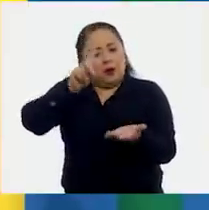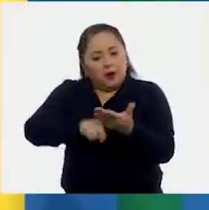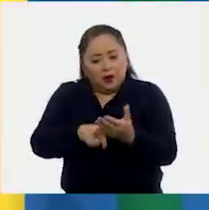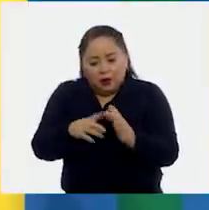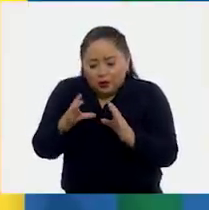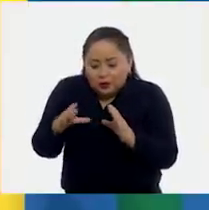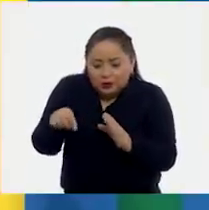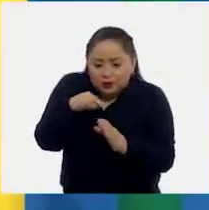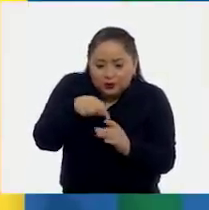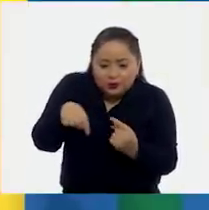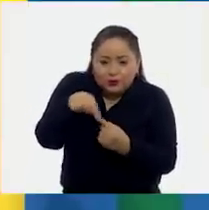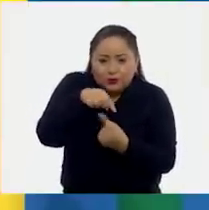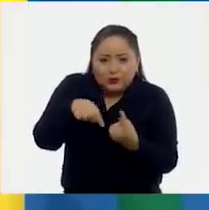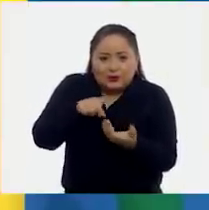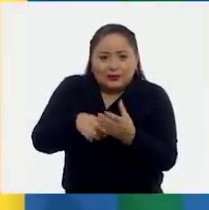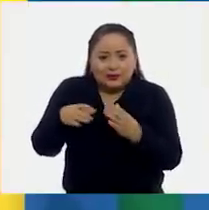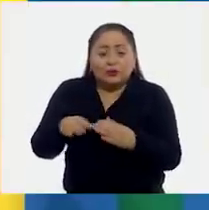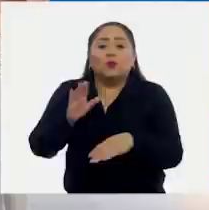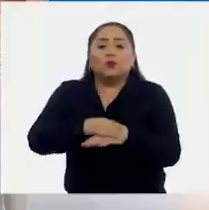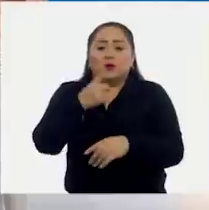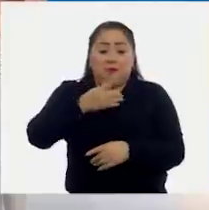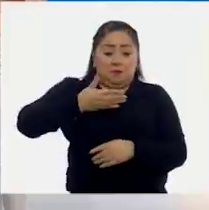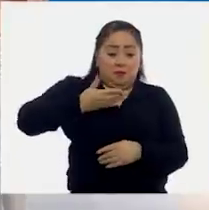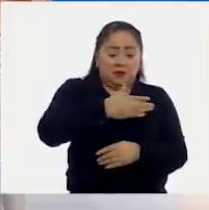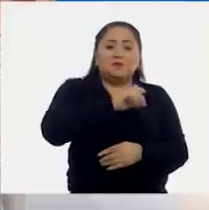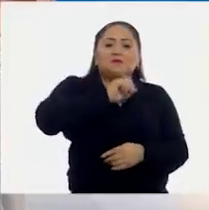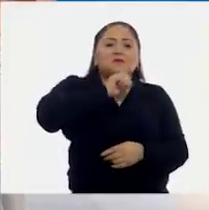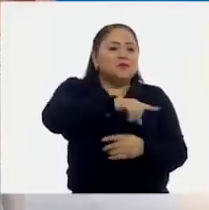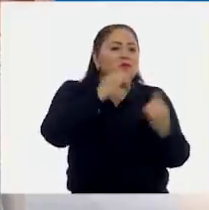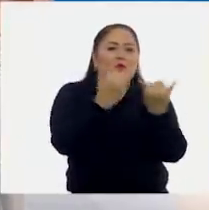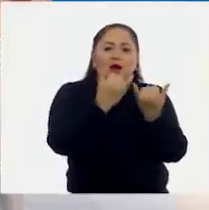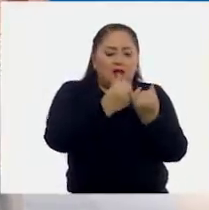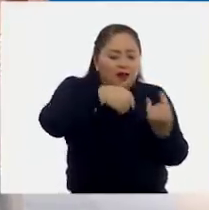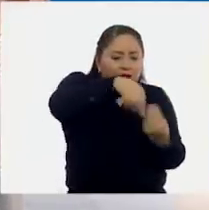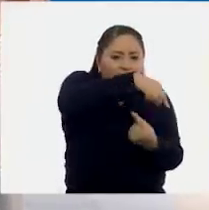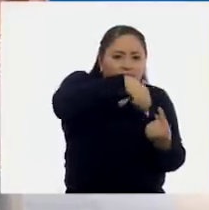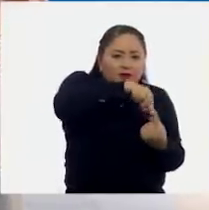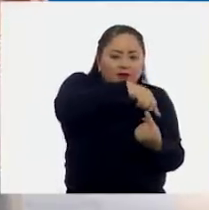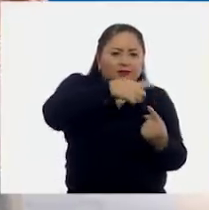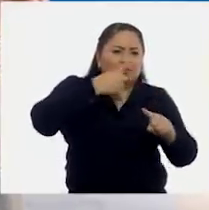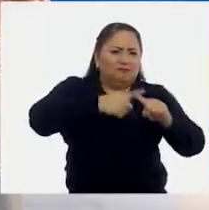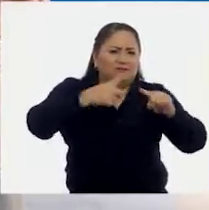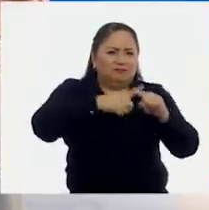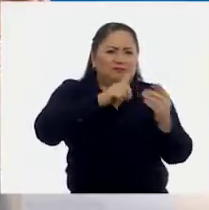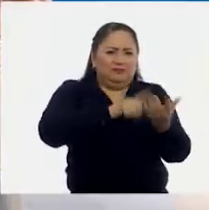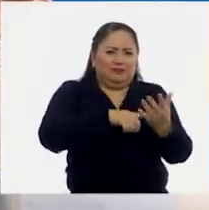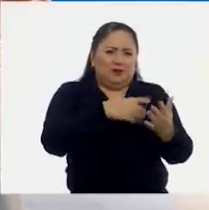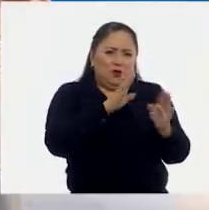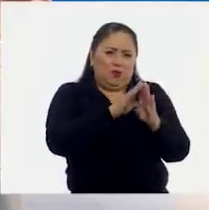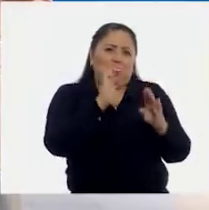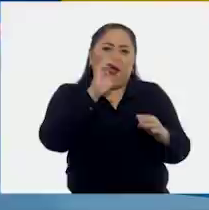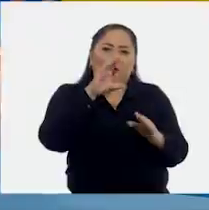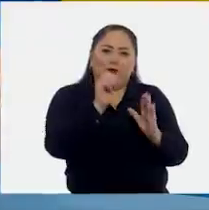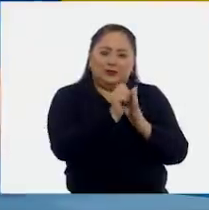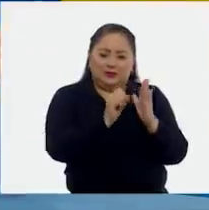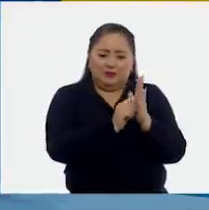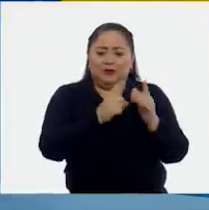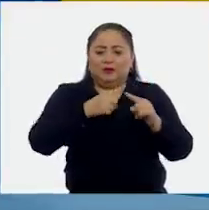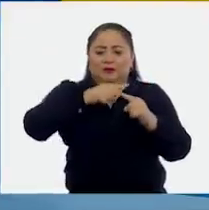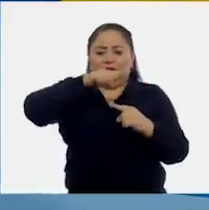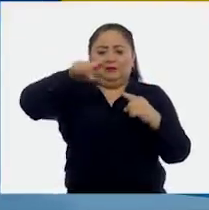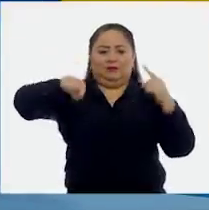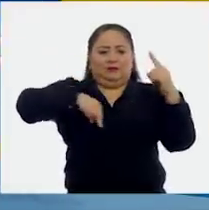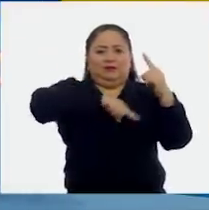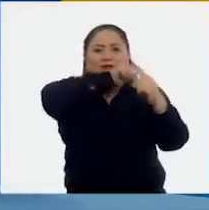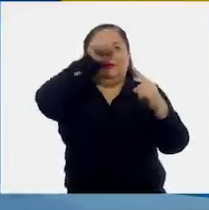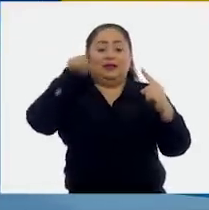Como un terrario o una pecera, porque tienen los mismos componentes físicos y biológicos de los grandes ecosistemas. Exacto.